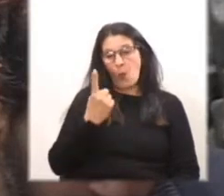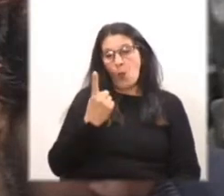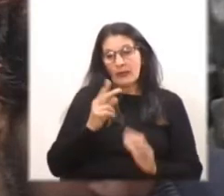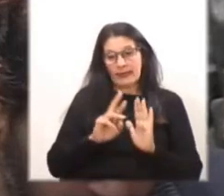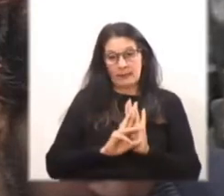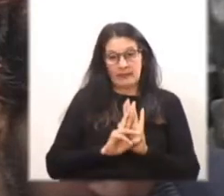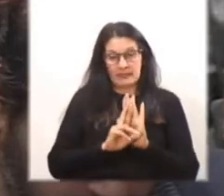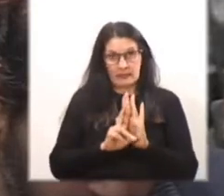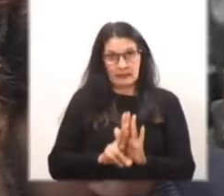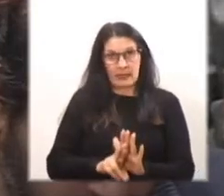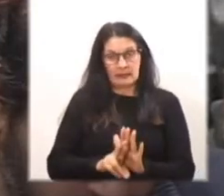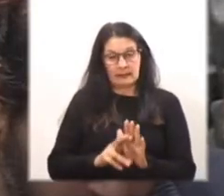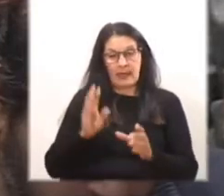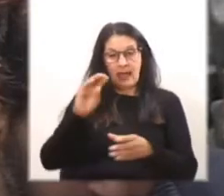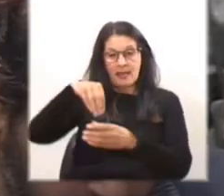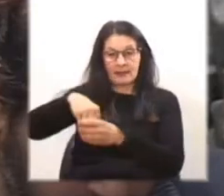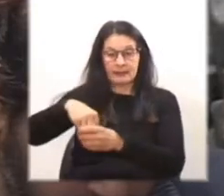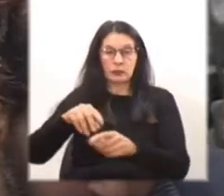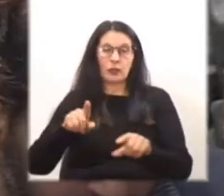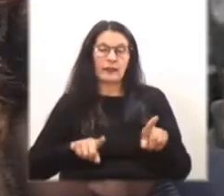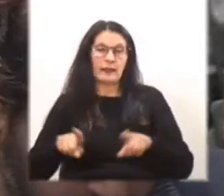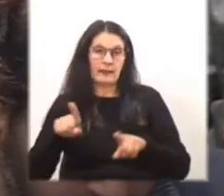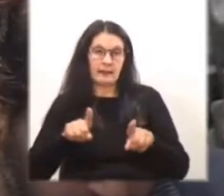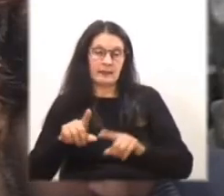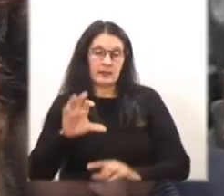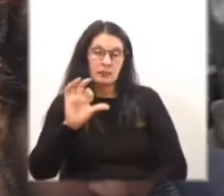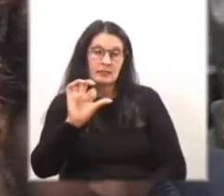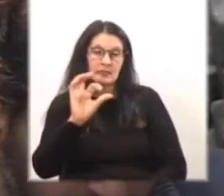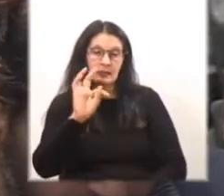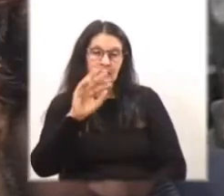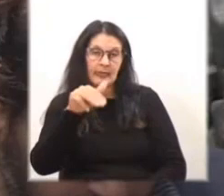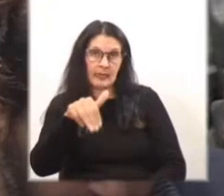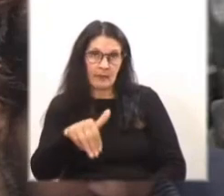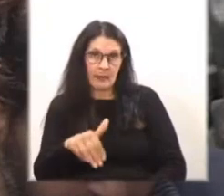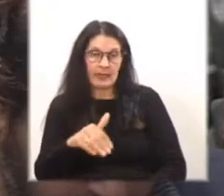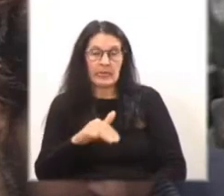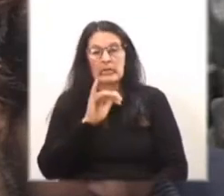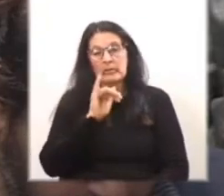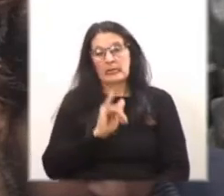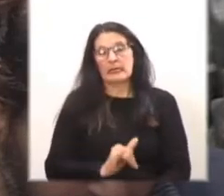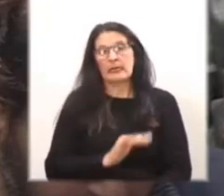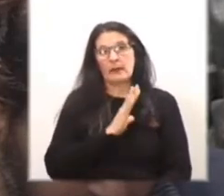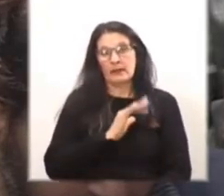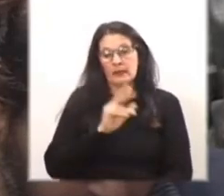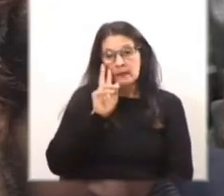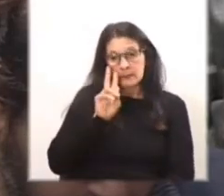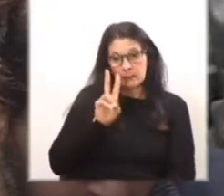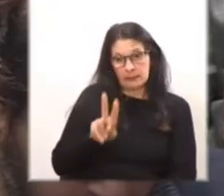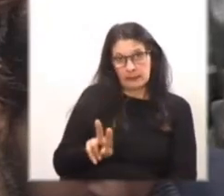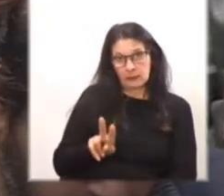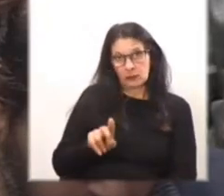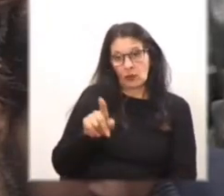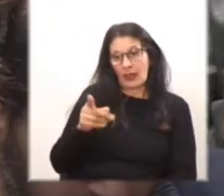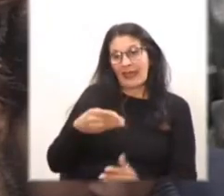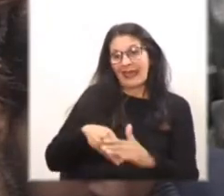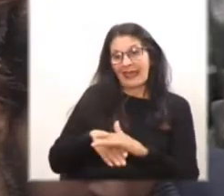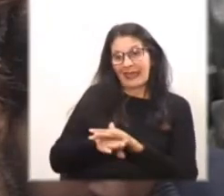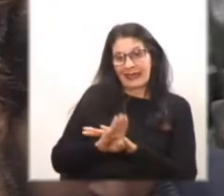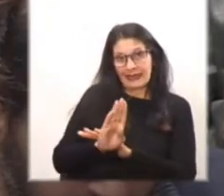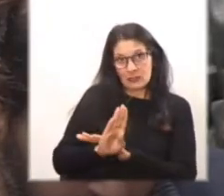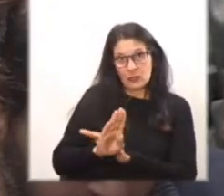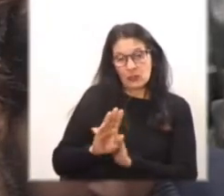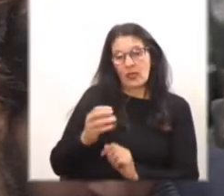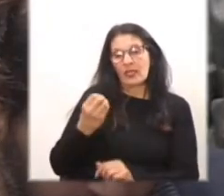representante en la delegación de Uruguay ante CTM y hubiese visto el ingreso